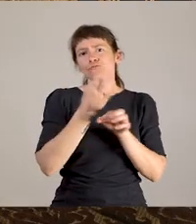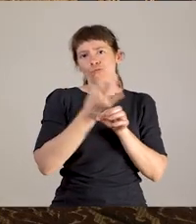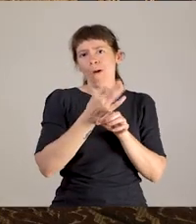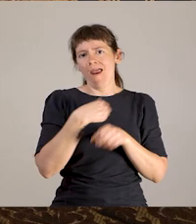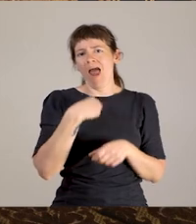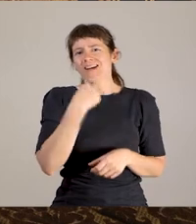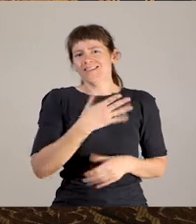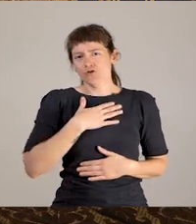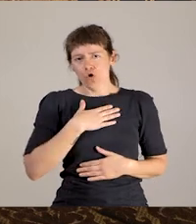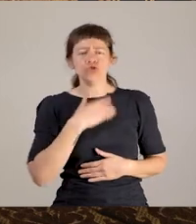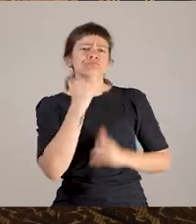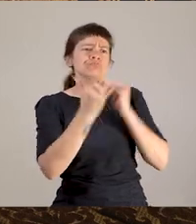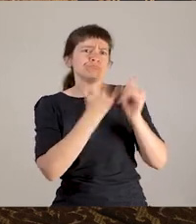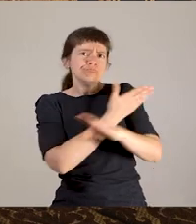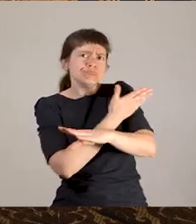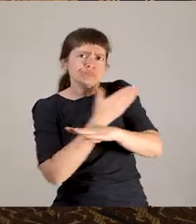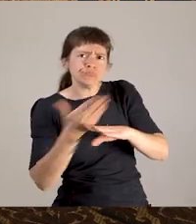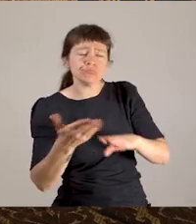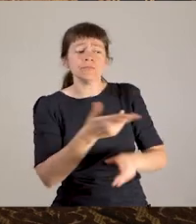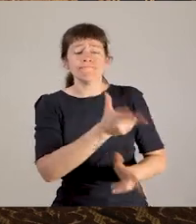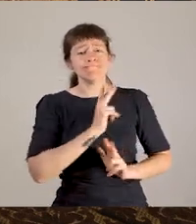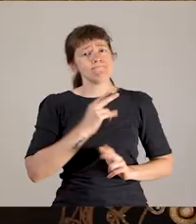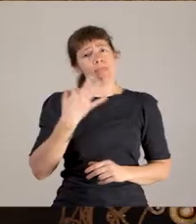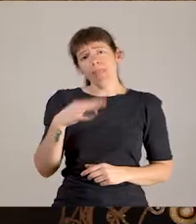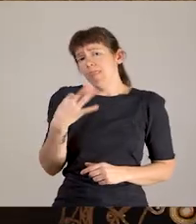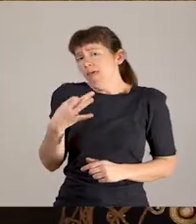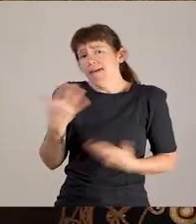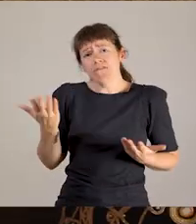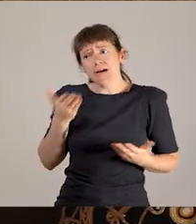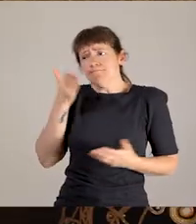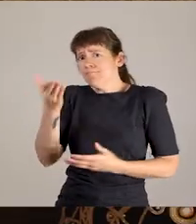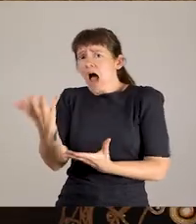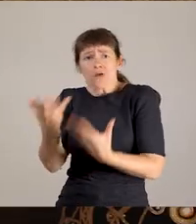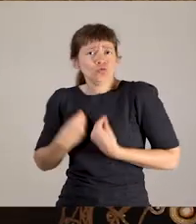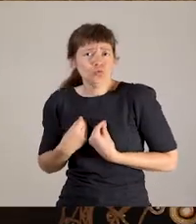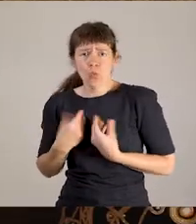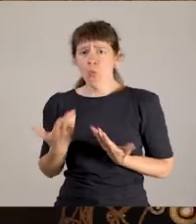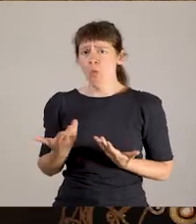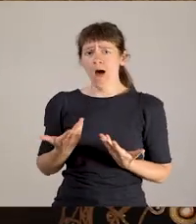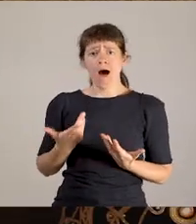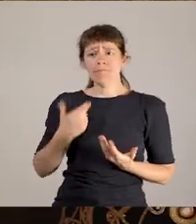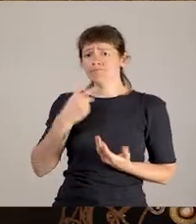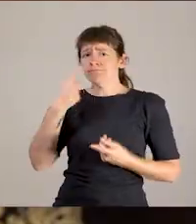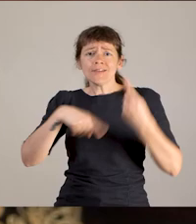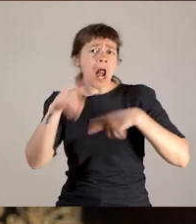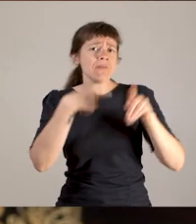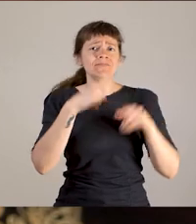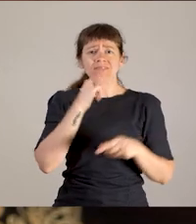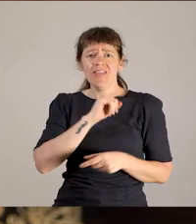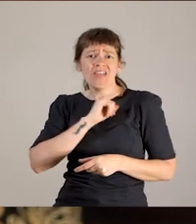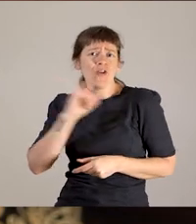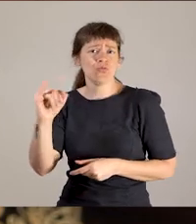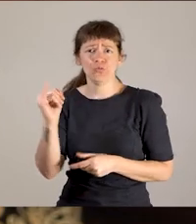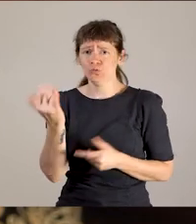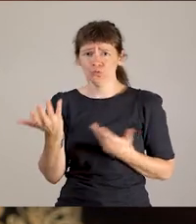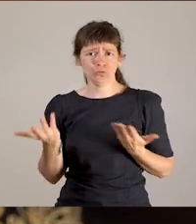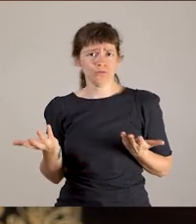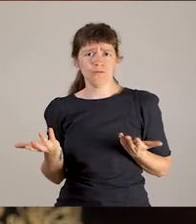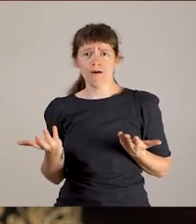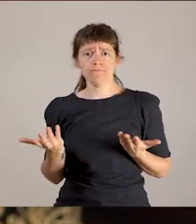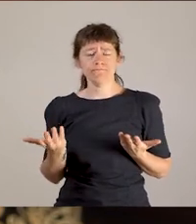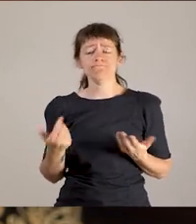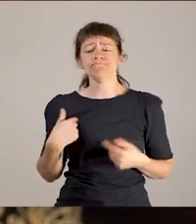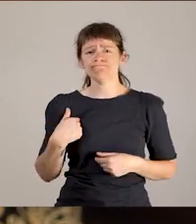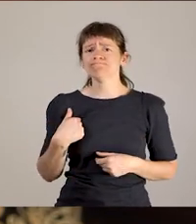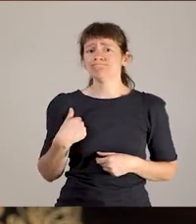chicos y conté lo que me estaba pasando. Y eso me dio el pie a seguir hablando y a buscar ayuda en otros lados. Me decían, te tenés que ir de ahí y hacer